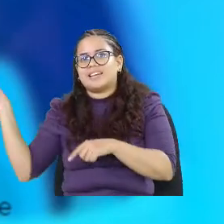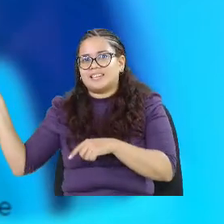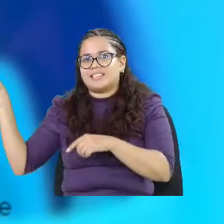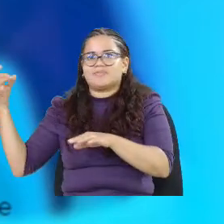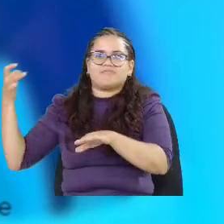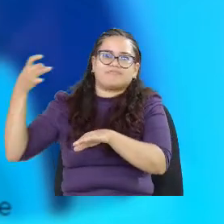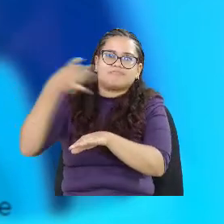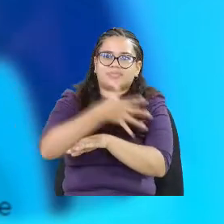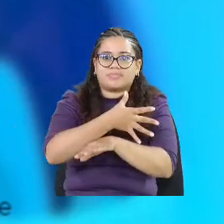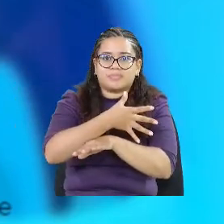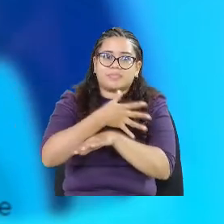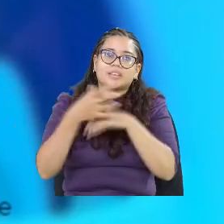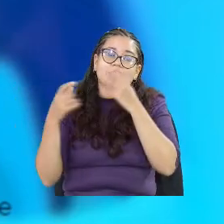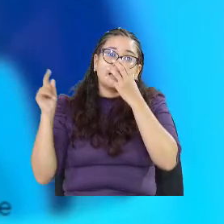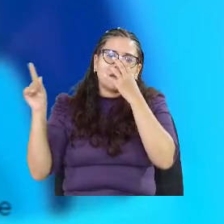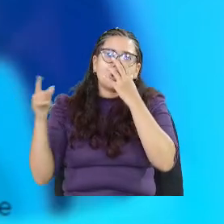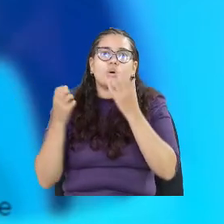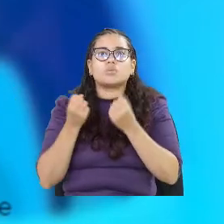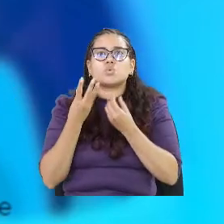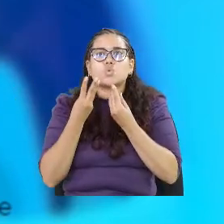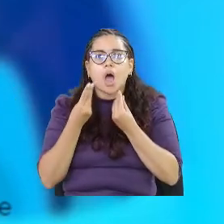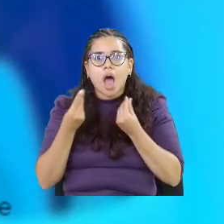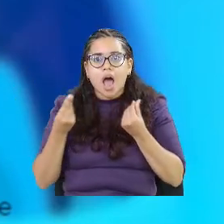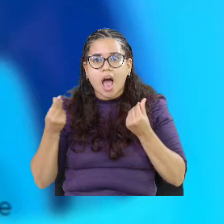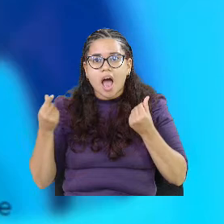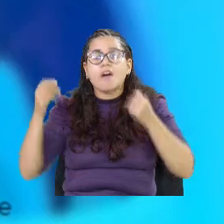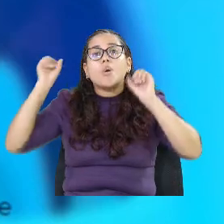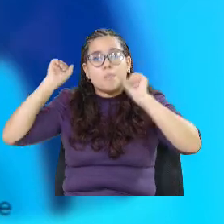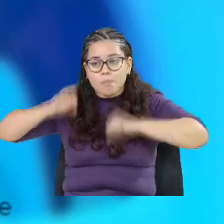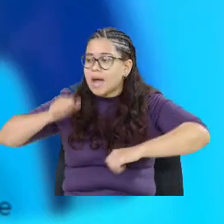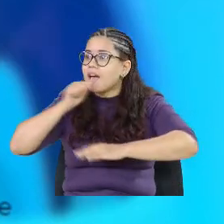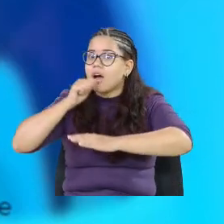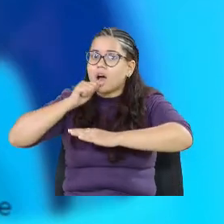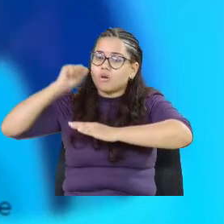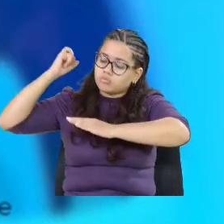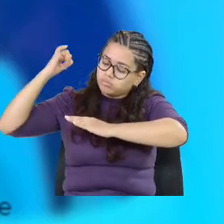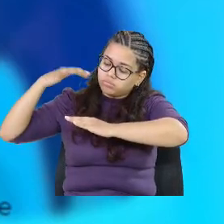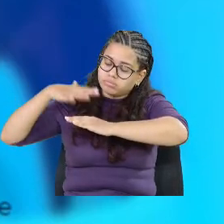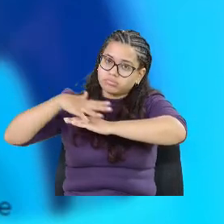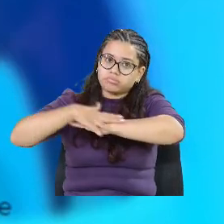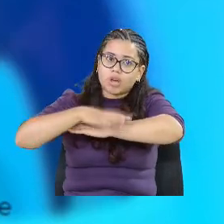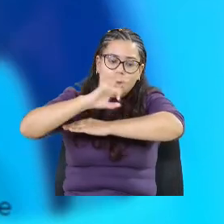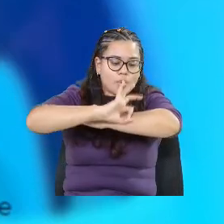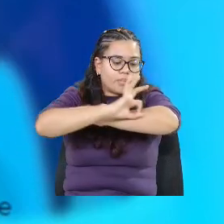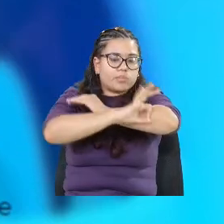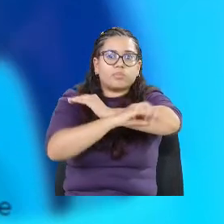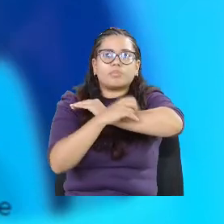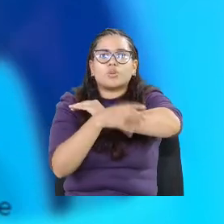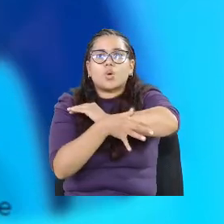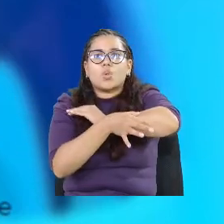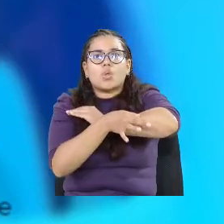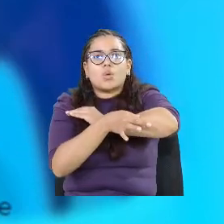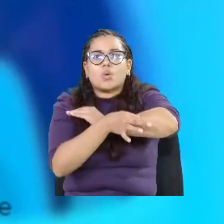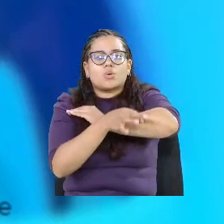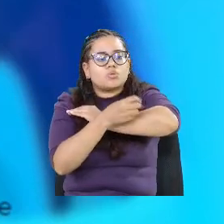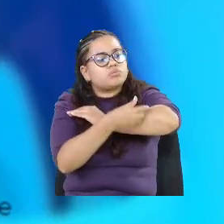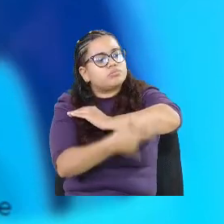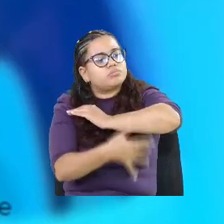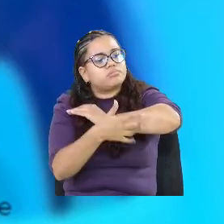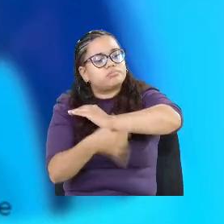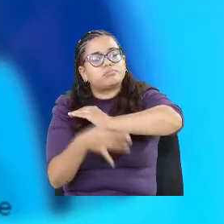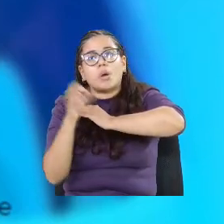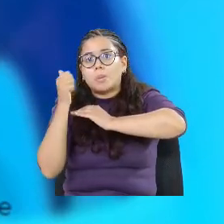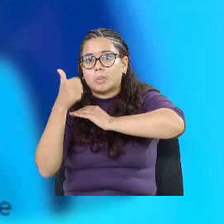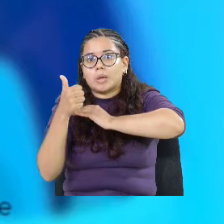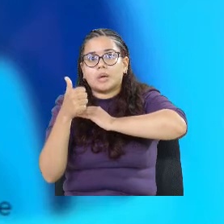es más liviana, es impermeable, permite que la piel respire, es 100% la